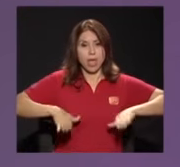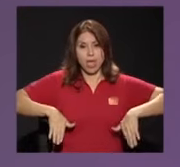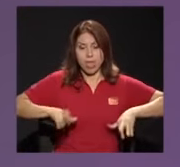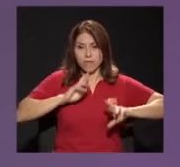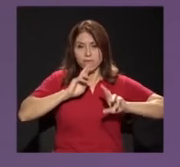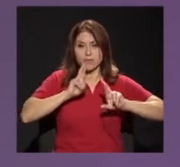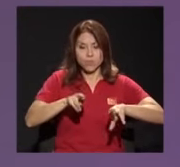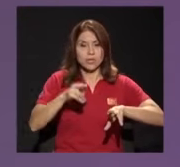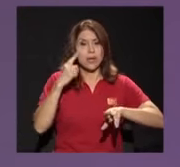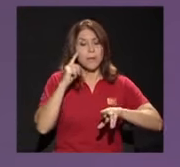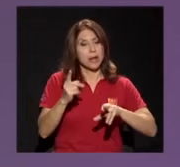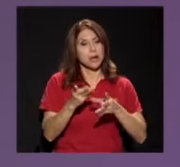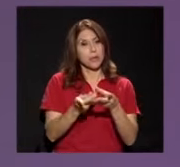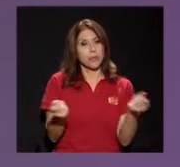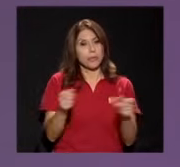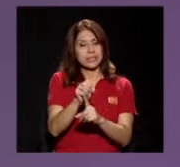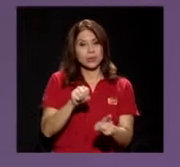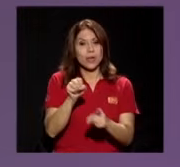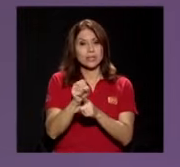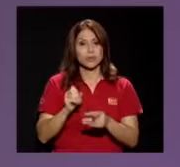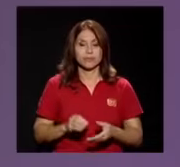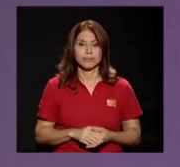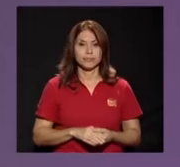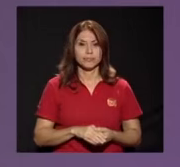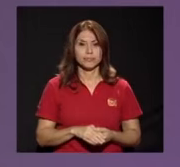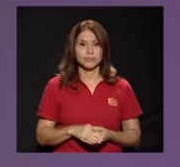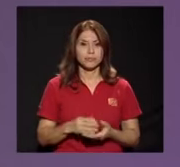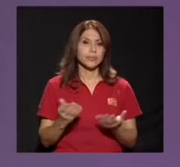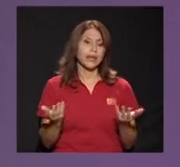certera ante esa situación, ¿verdad?